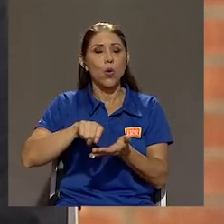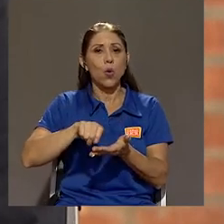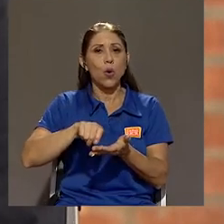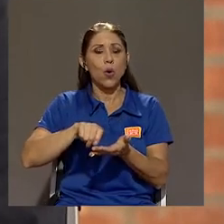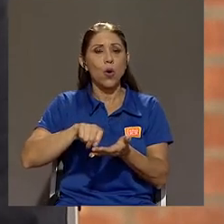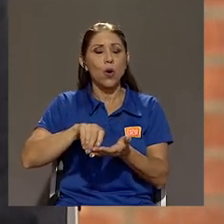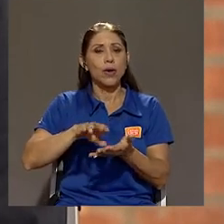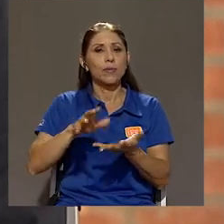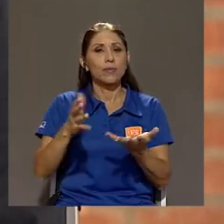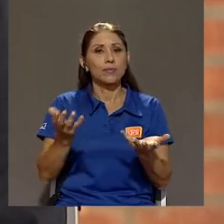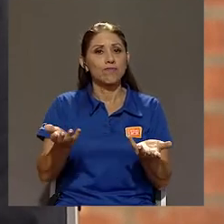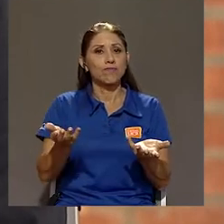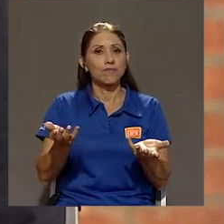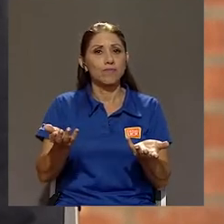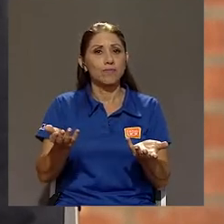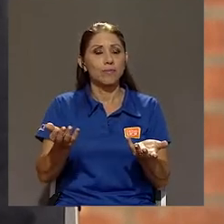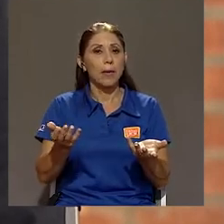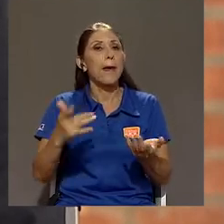escribió